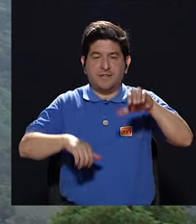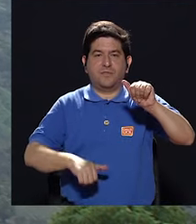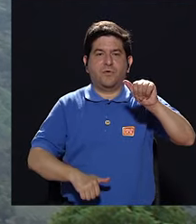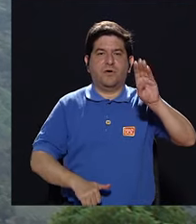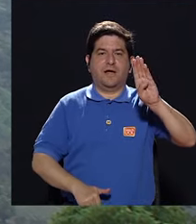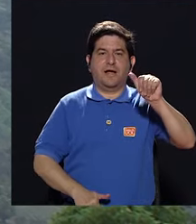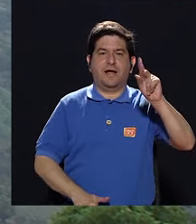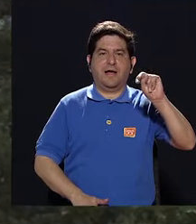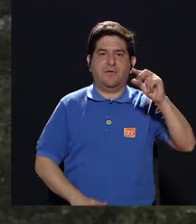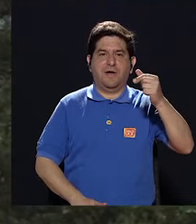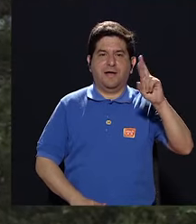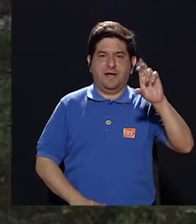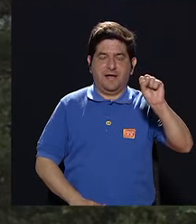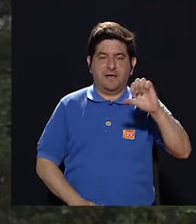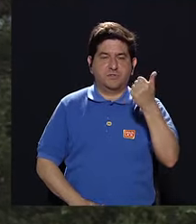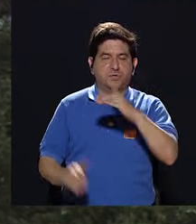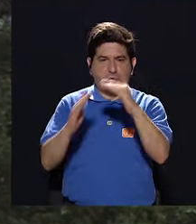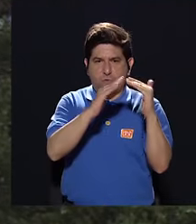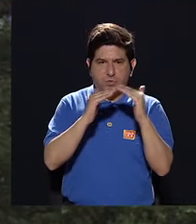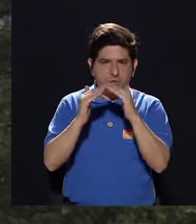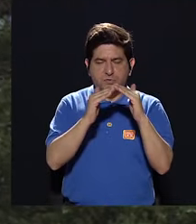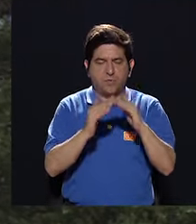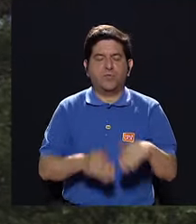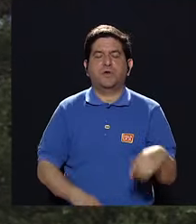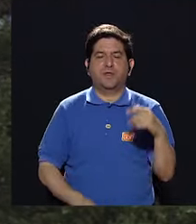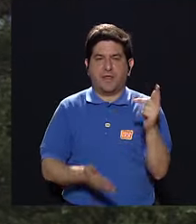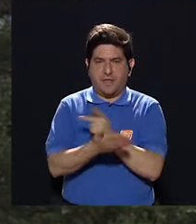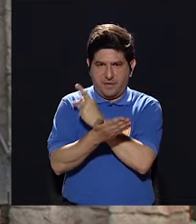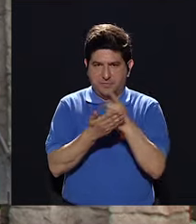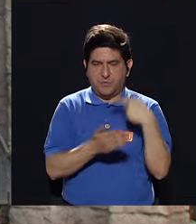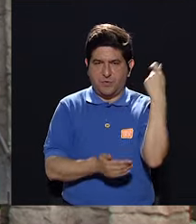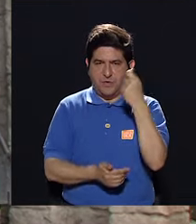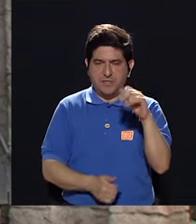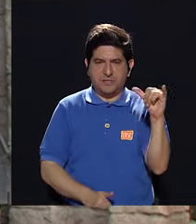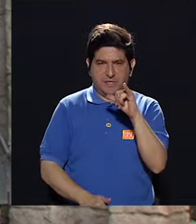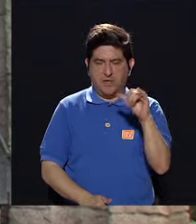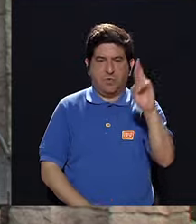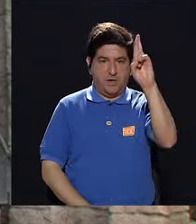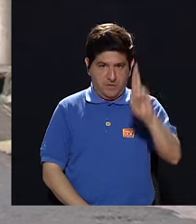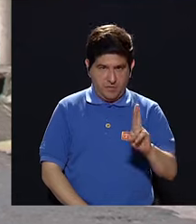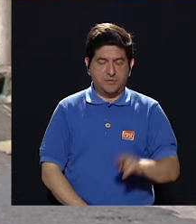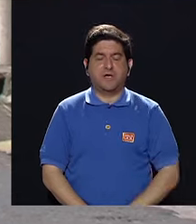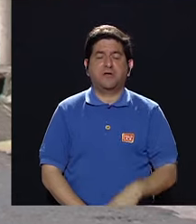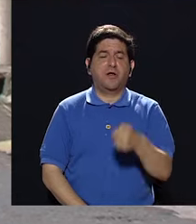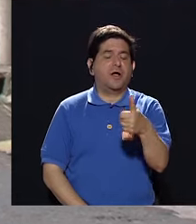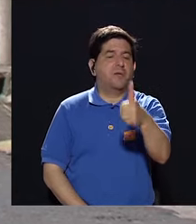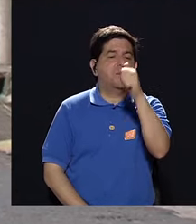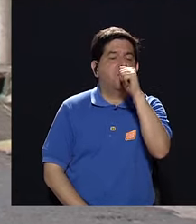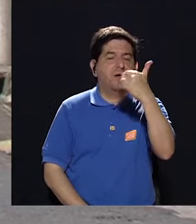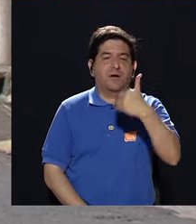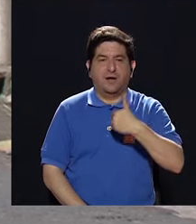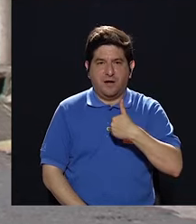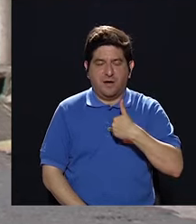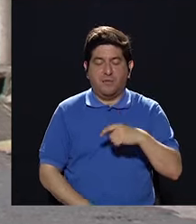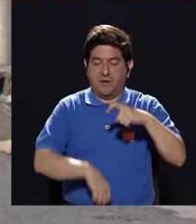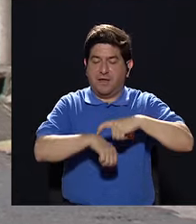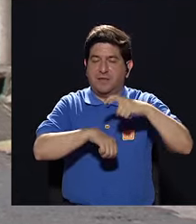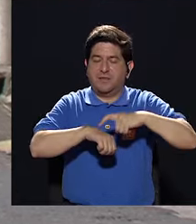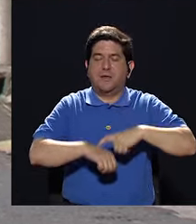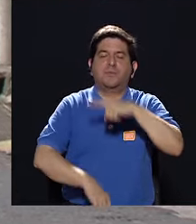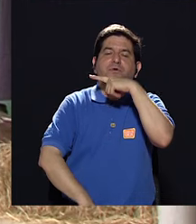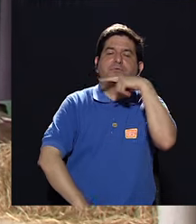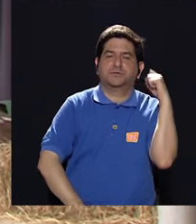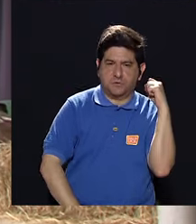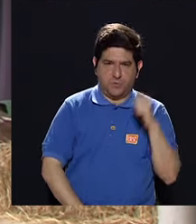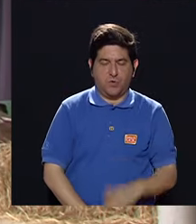El cantón de Avangares, al igual que otras comunidades de la provincia de Guanacaste en Costa Rica, tienen poca disponibilidad de recurso hídrico